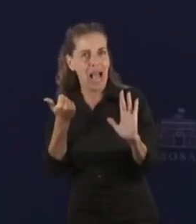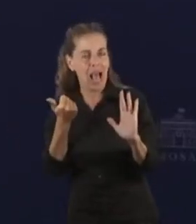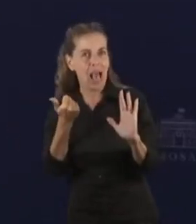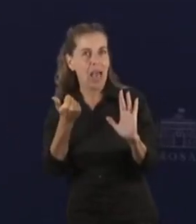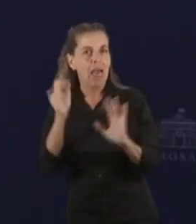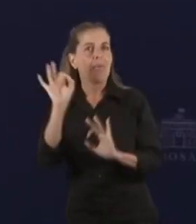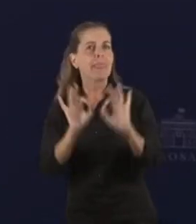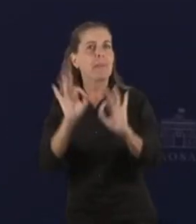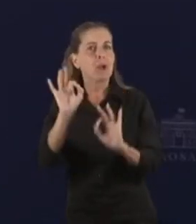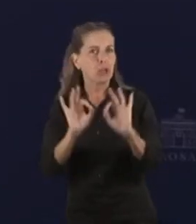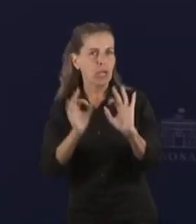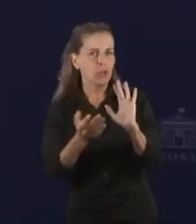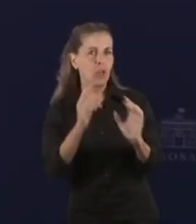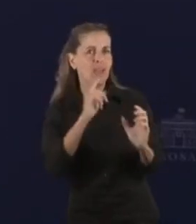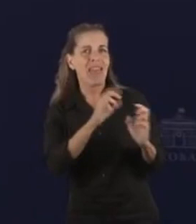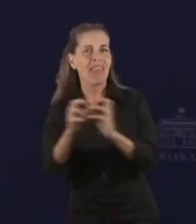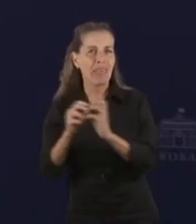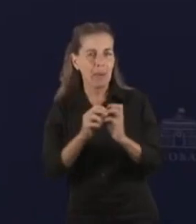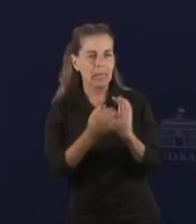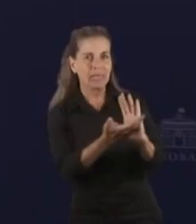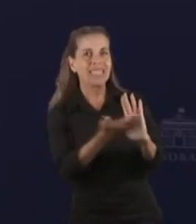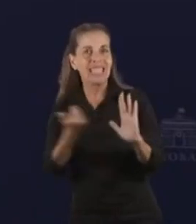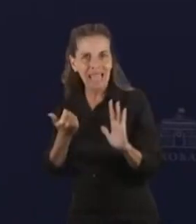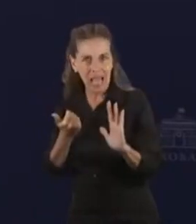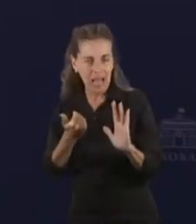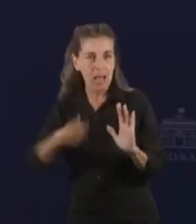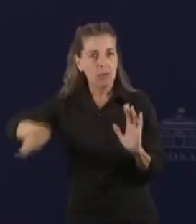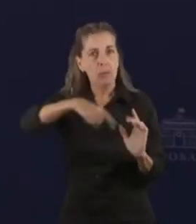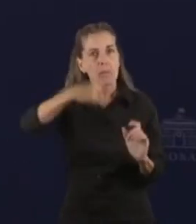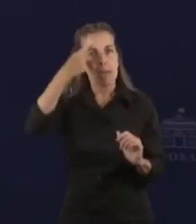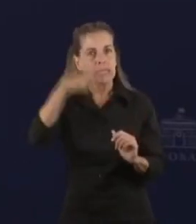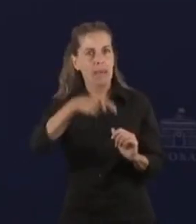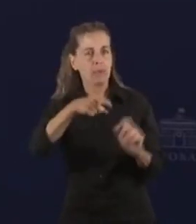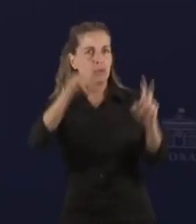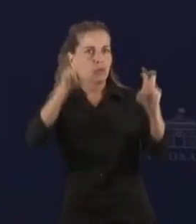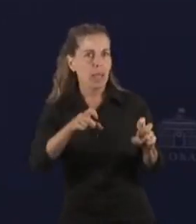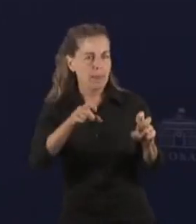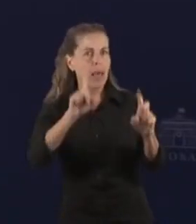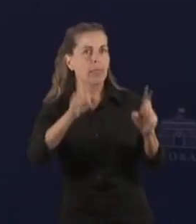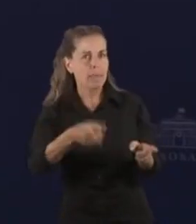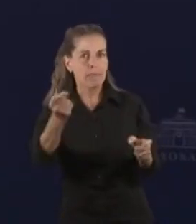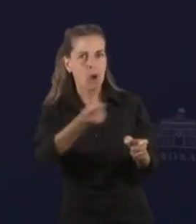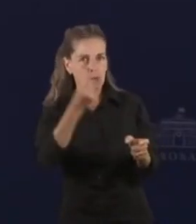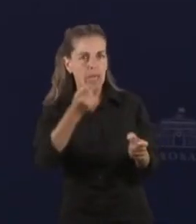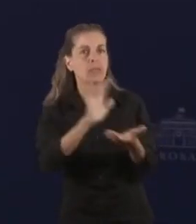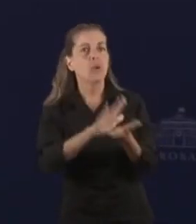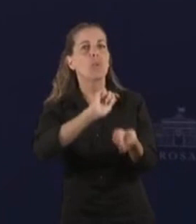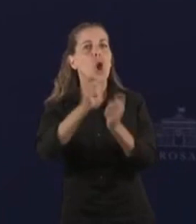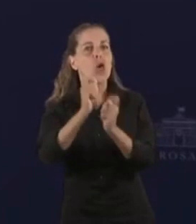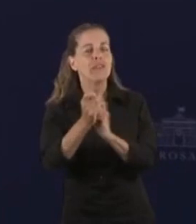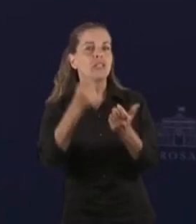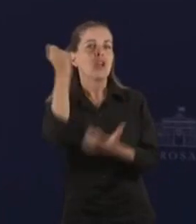no lo consideramos que está dentro del paquete de eh modificaciones en en el área